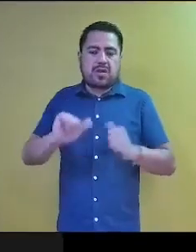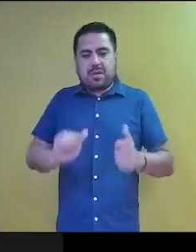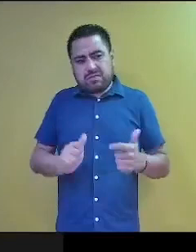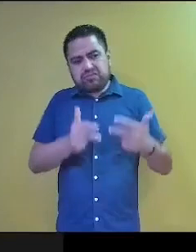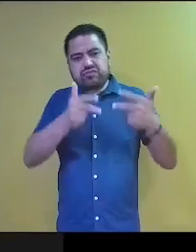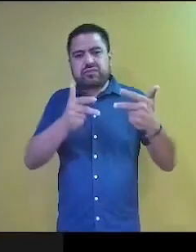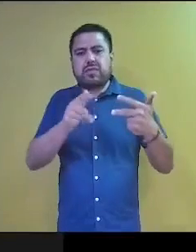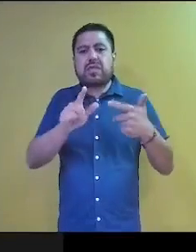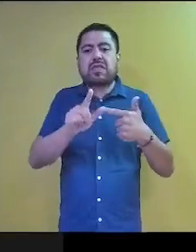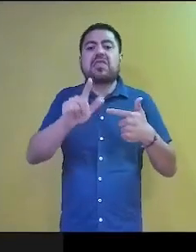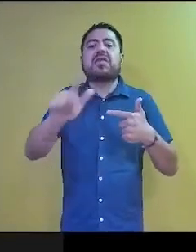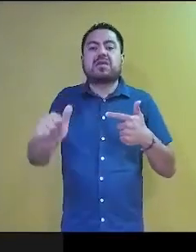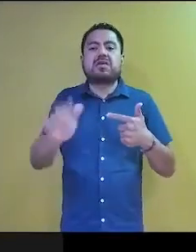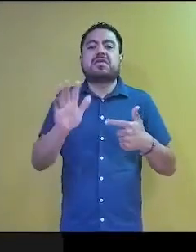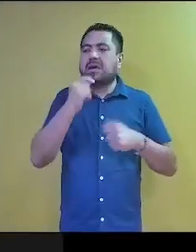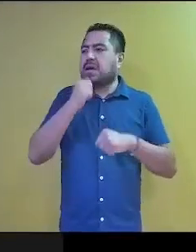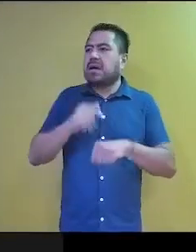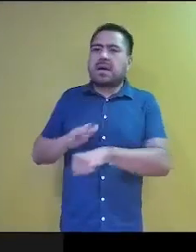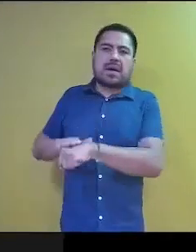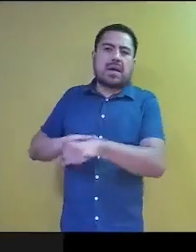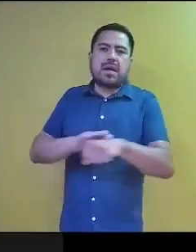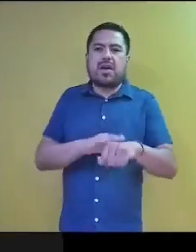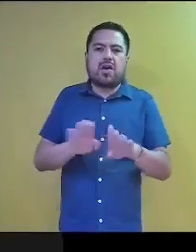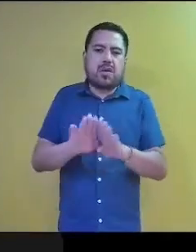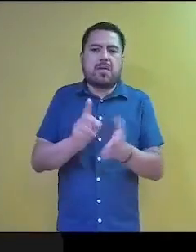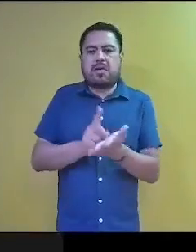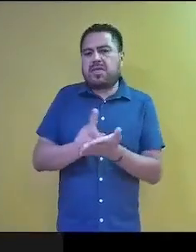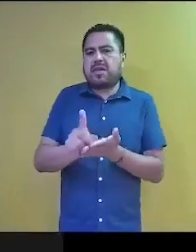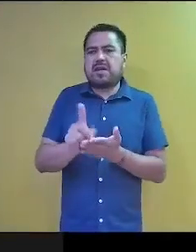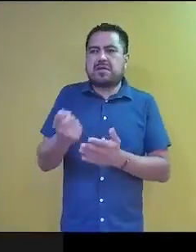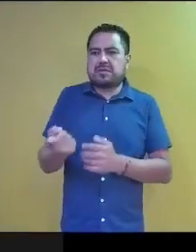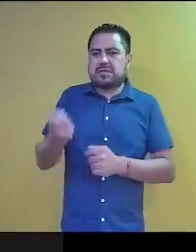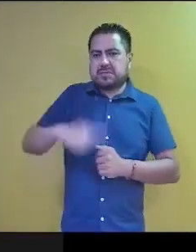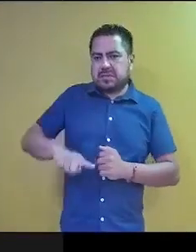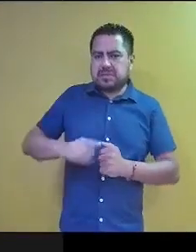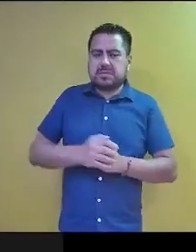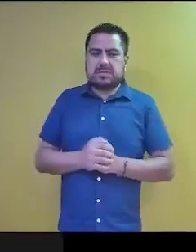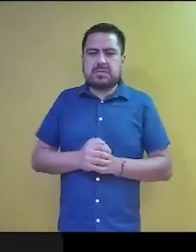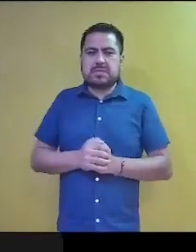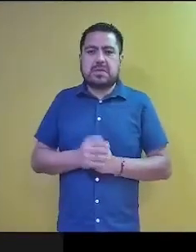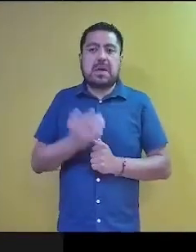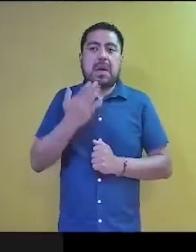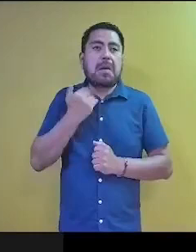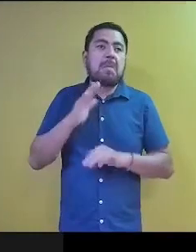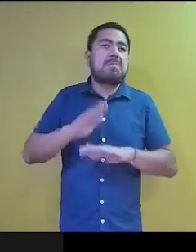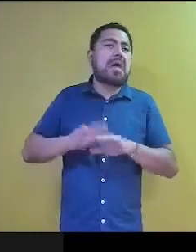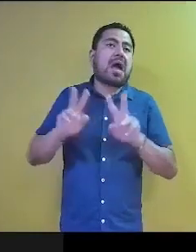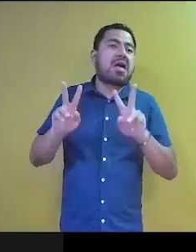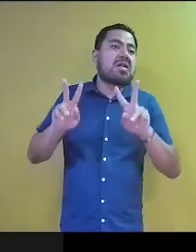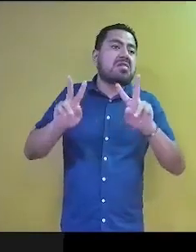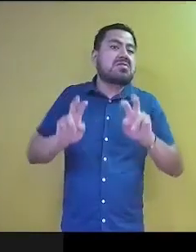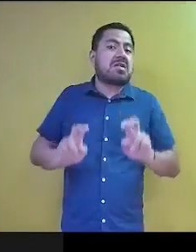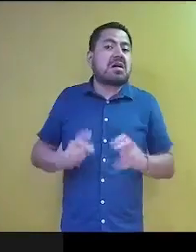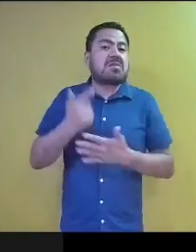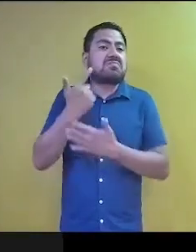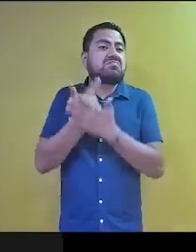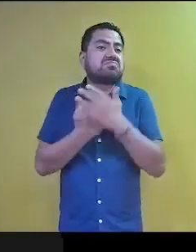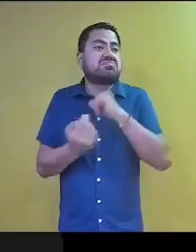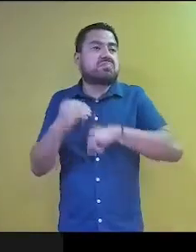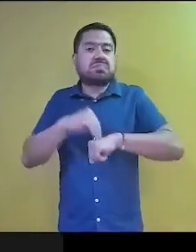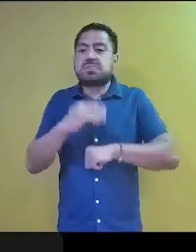y en consecuencia notificarse como en derecho corresponda. Al no haber más asuntos